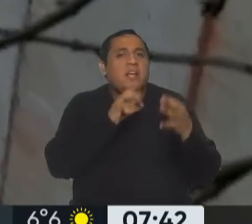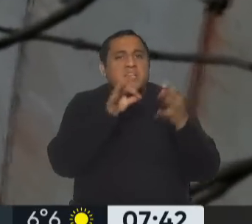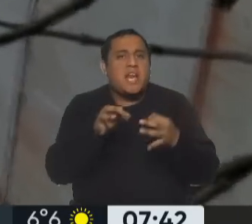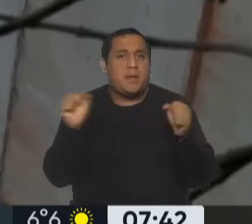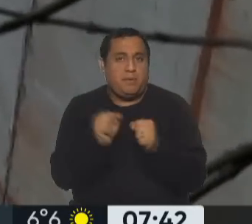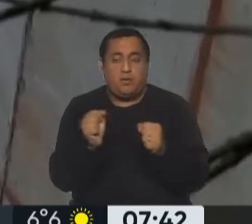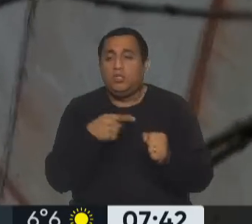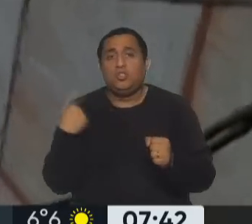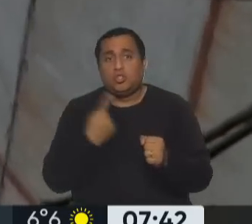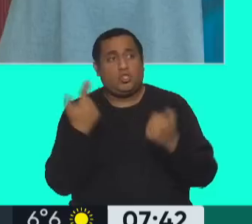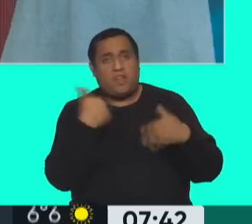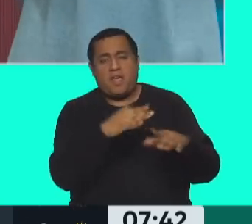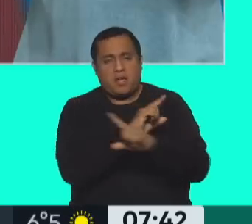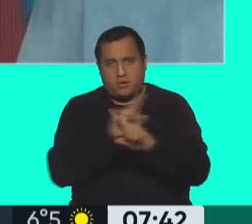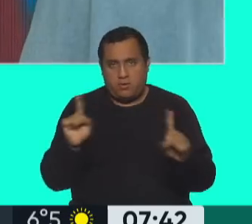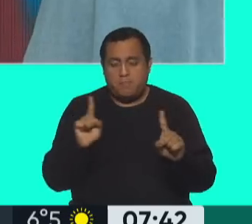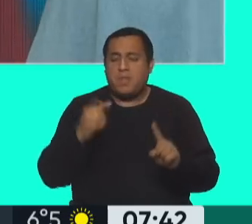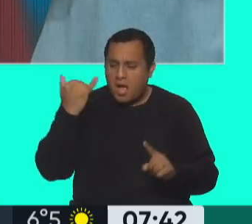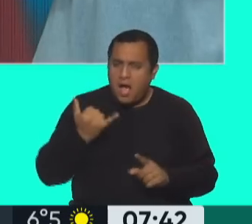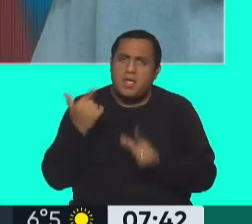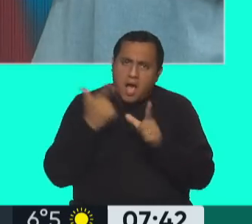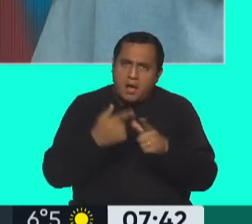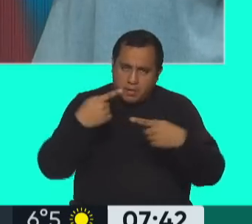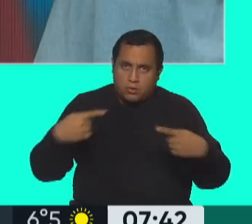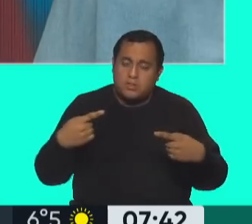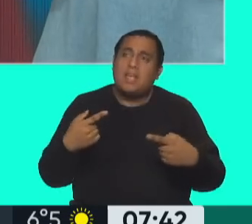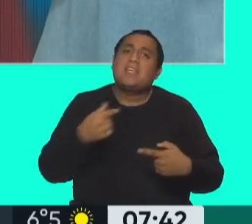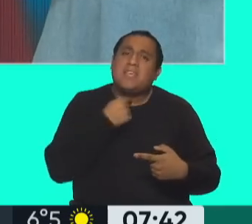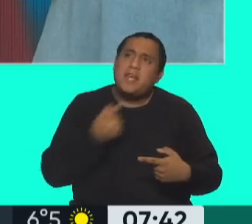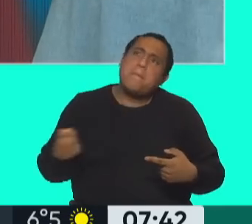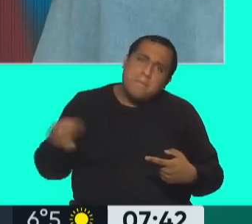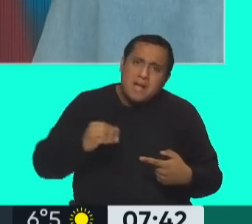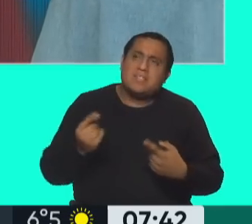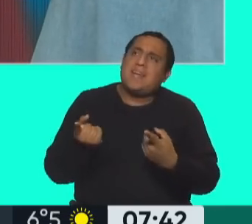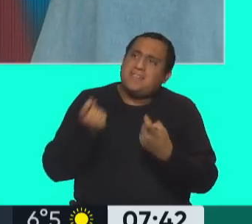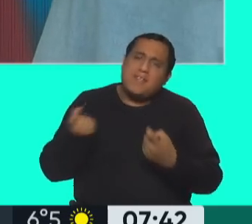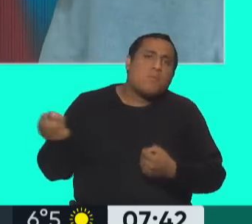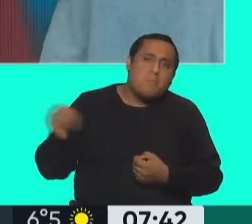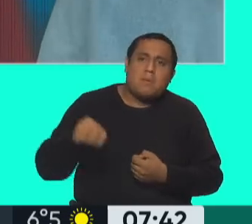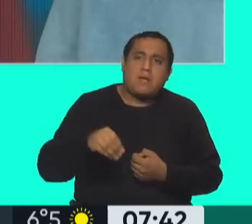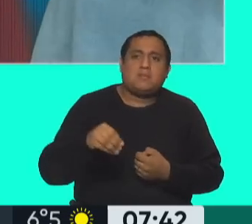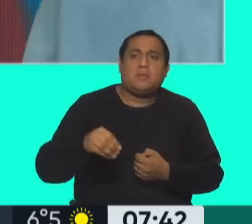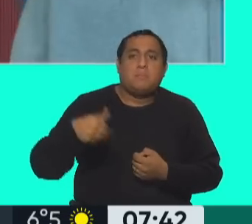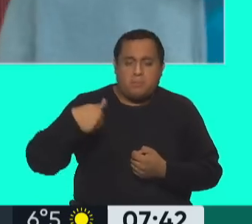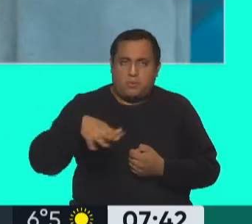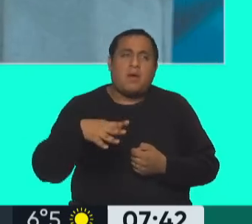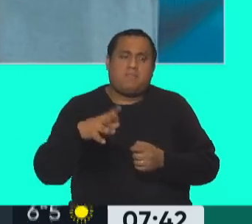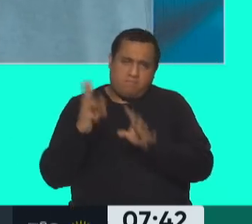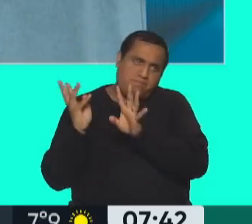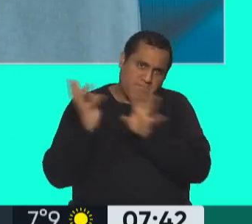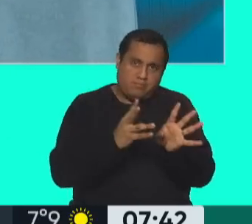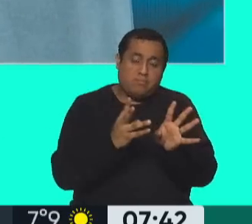no se lo vamos a permitir. Tenemos armas, queremos igual más armas, necesitamos armas, pero vamos a dar batalla. Eso es lo que